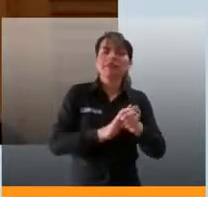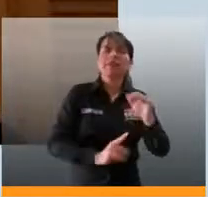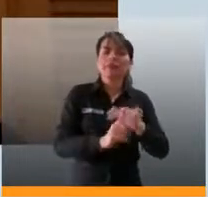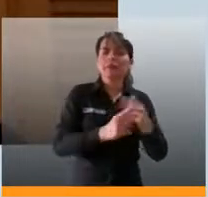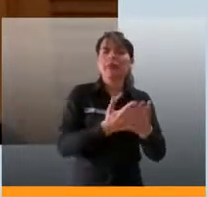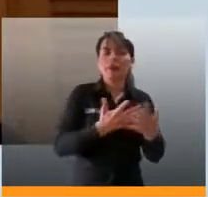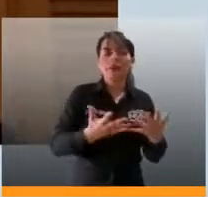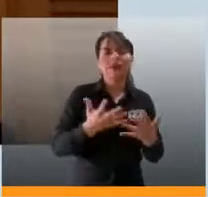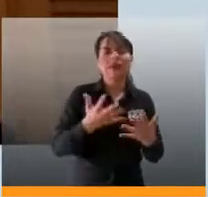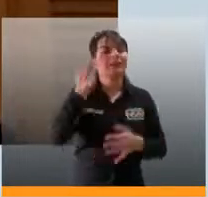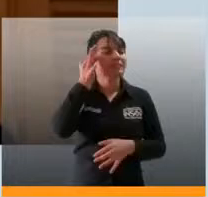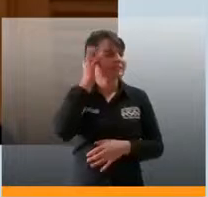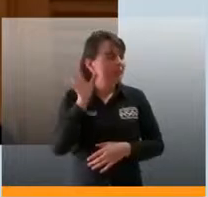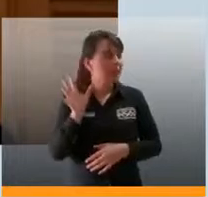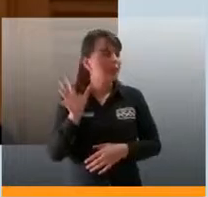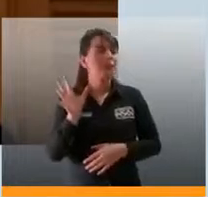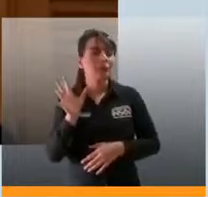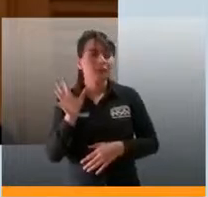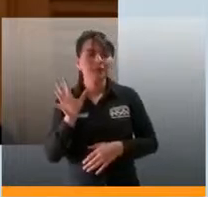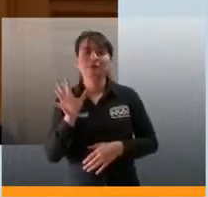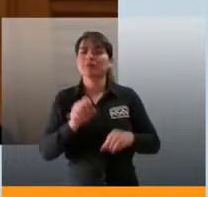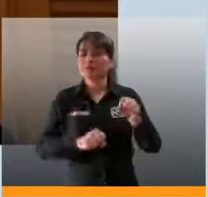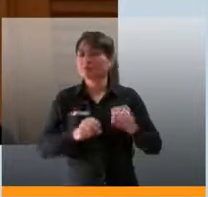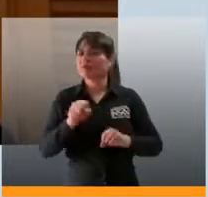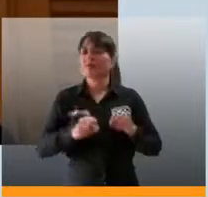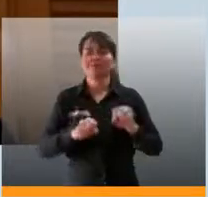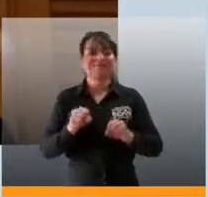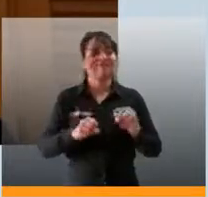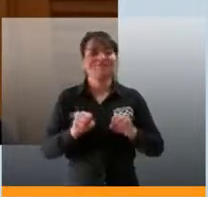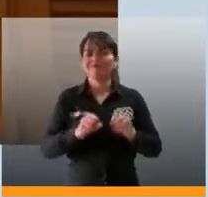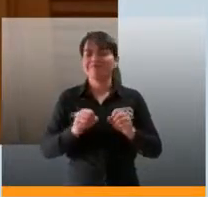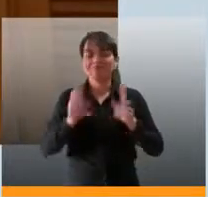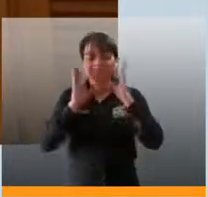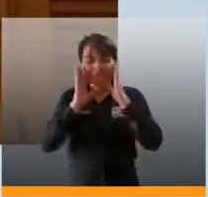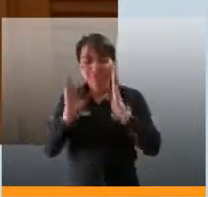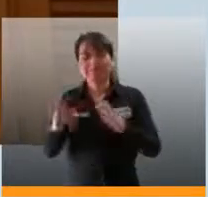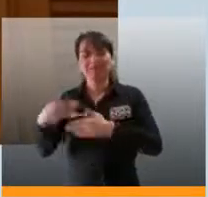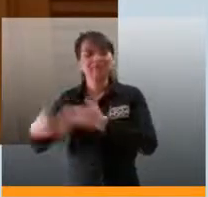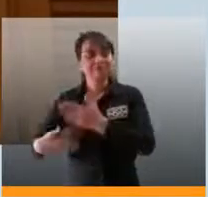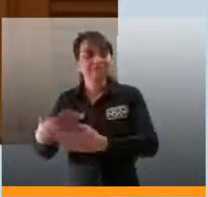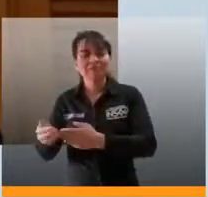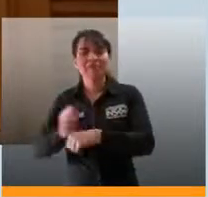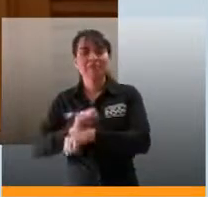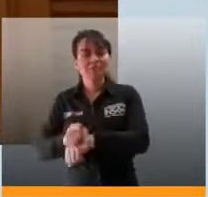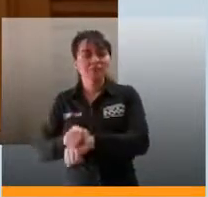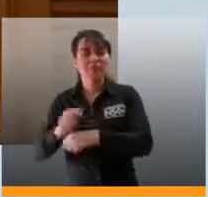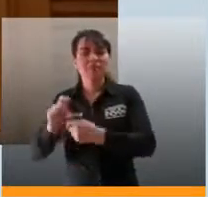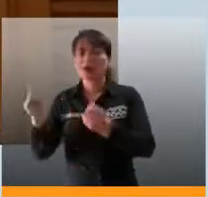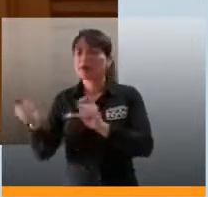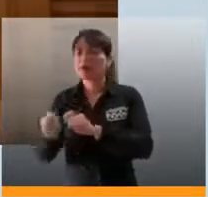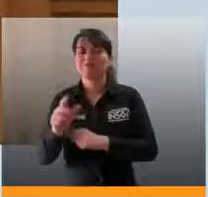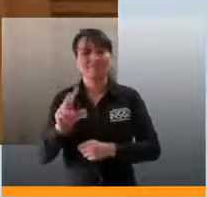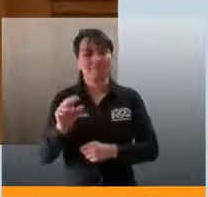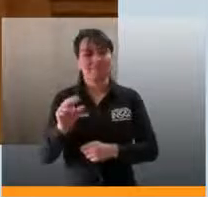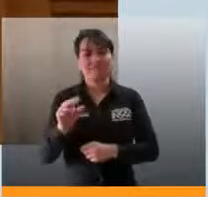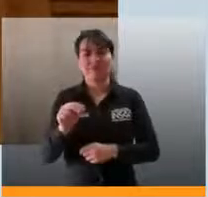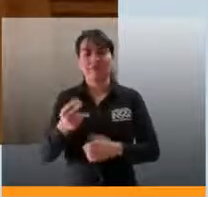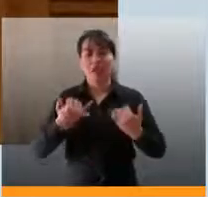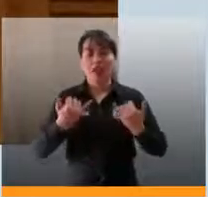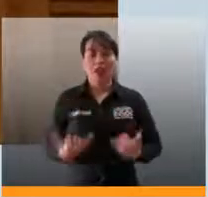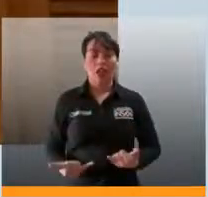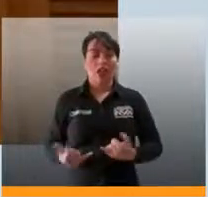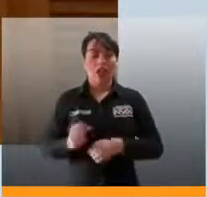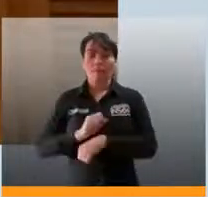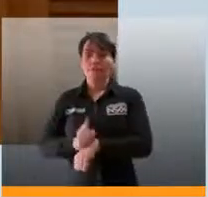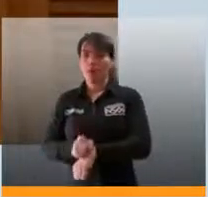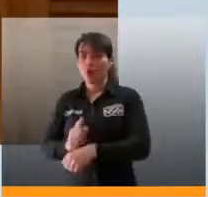hubiéramos tenido la velocidad como sector para generar los cambios como los hicimos aquí rápidamente. En cuestión